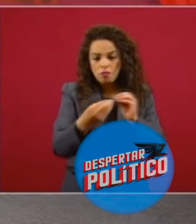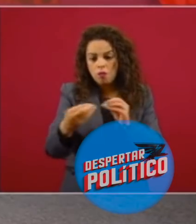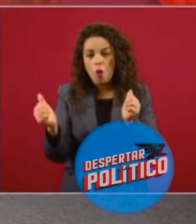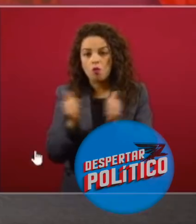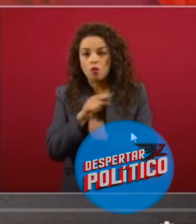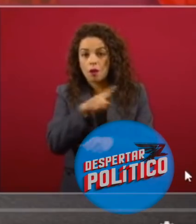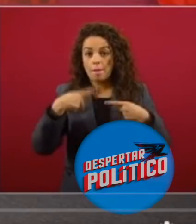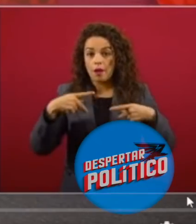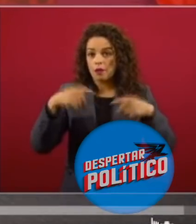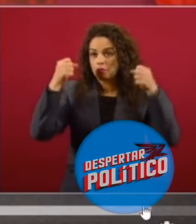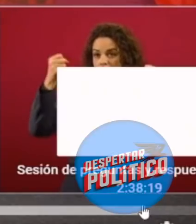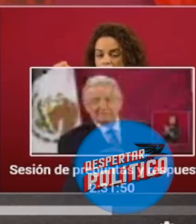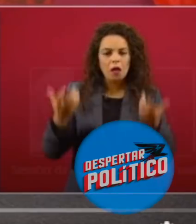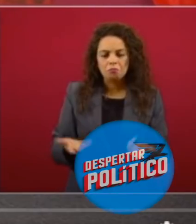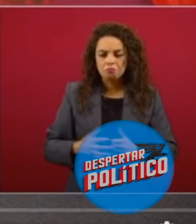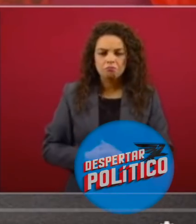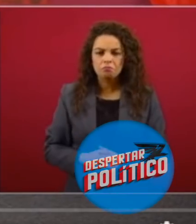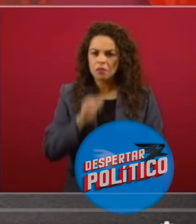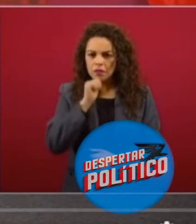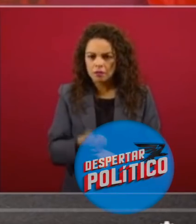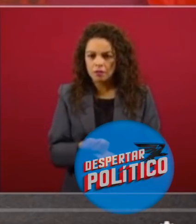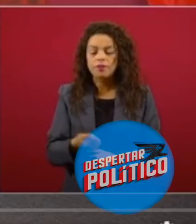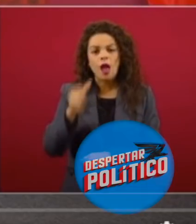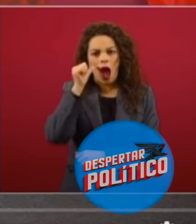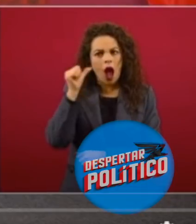que sucedió, me informaron desde ayer.